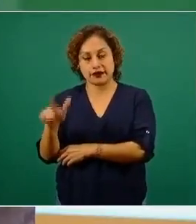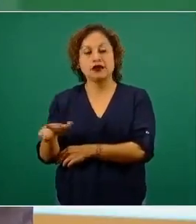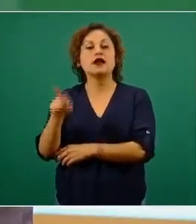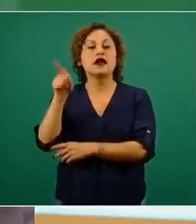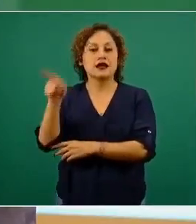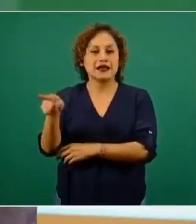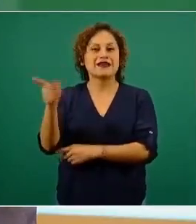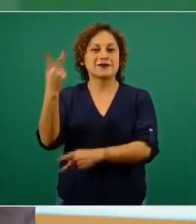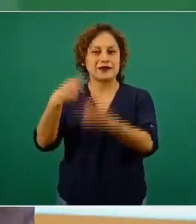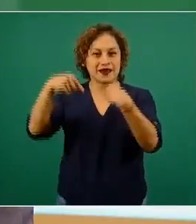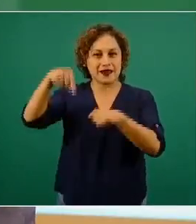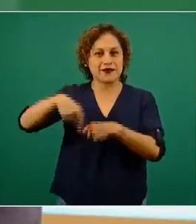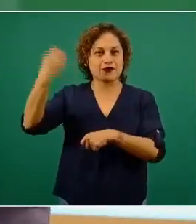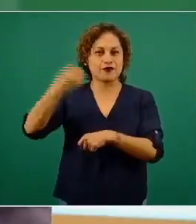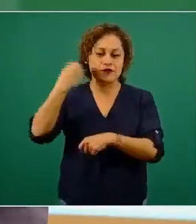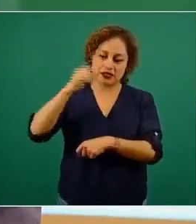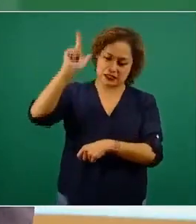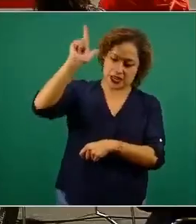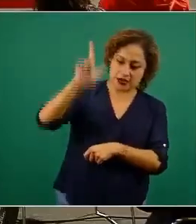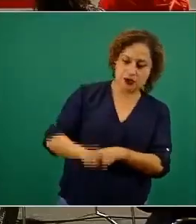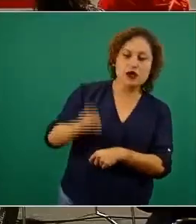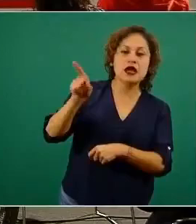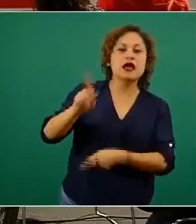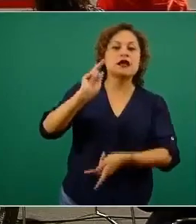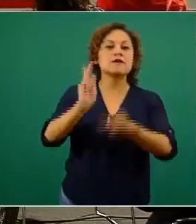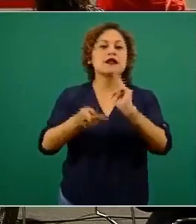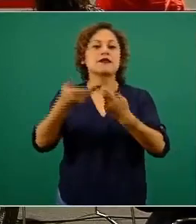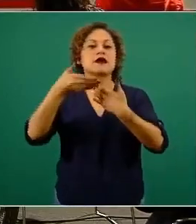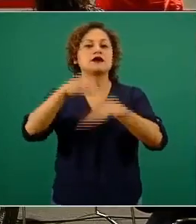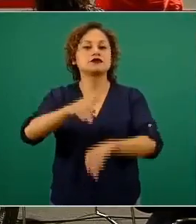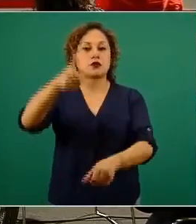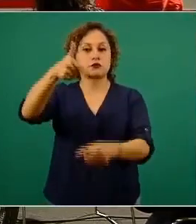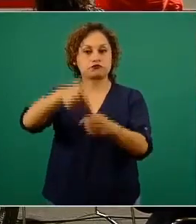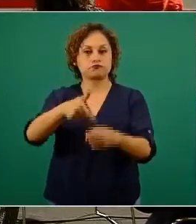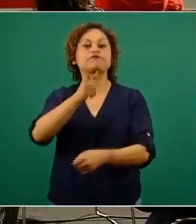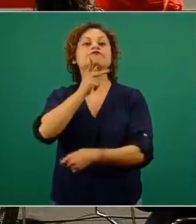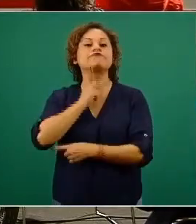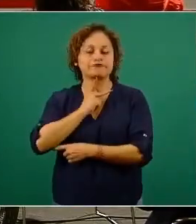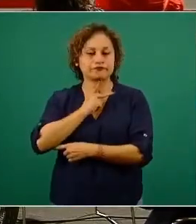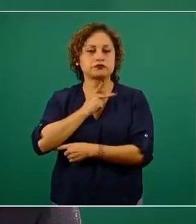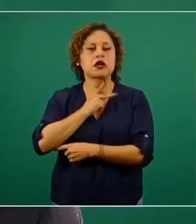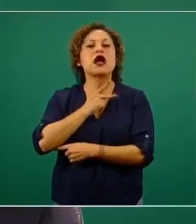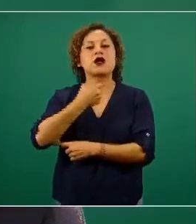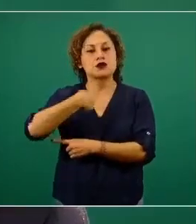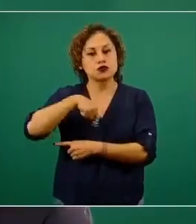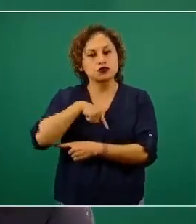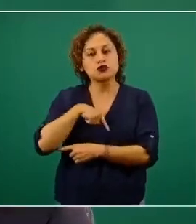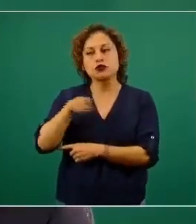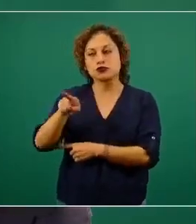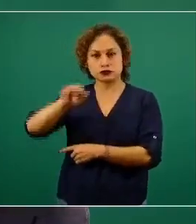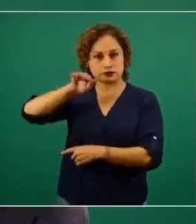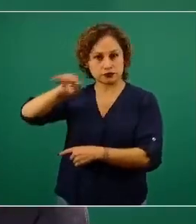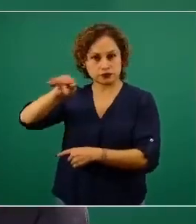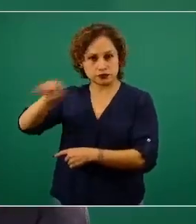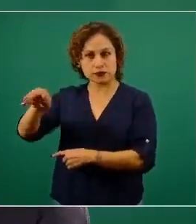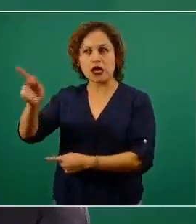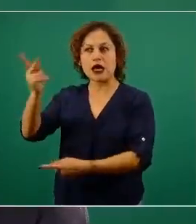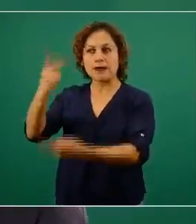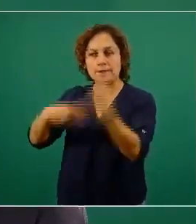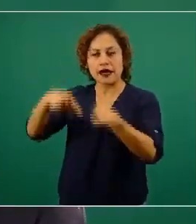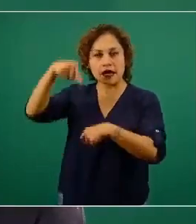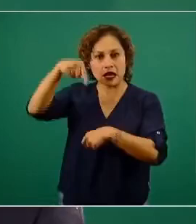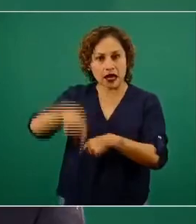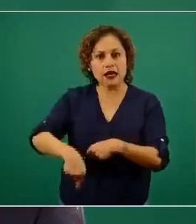es quién en los combustibles, y vamos a pedirle, si es tan amable, de orientarnos a ver si puede haber un quién es quién en